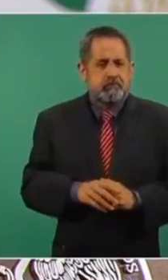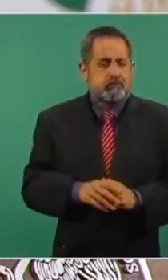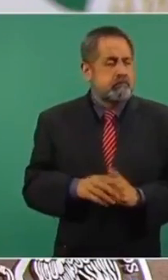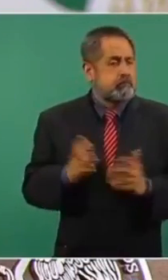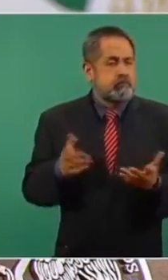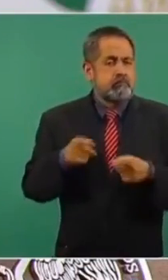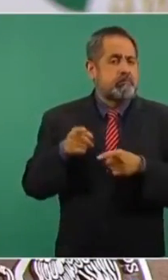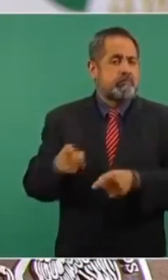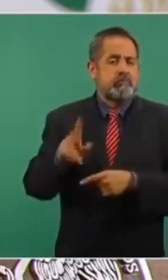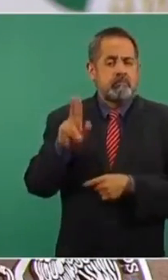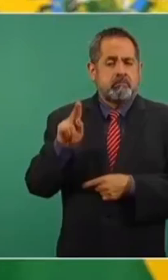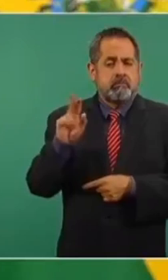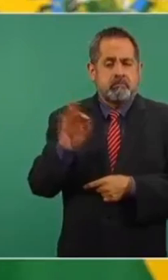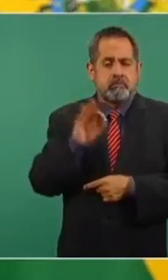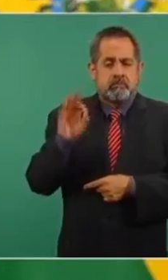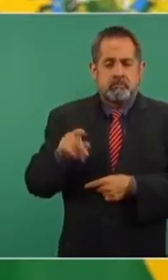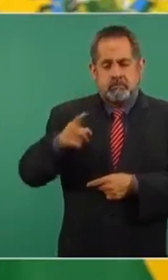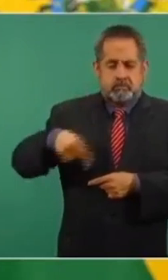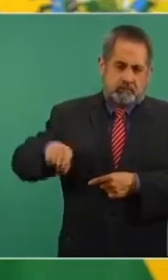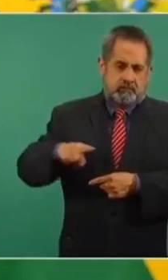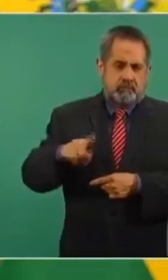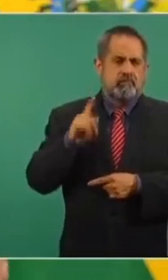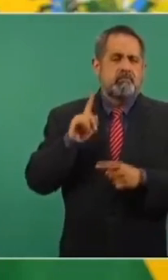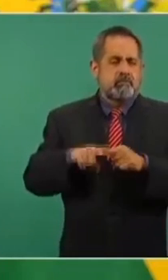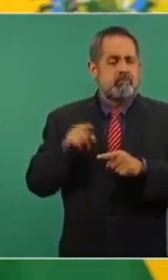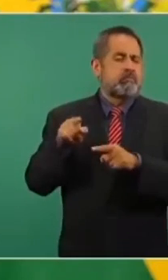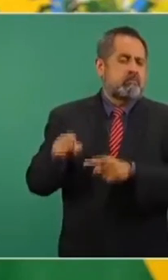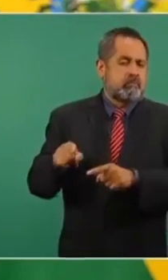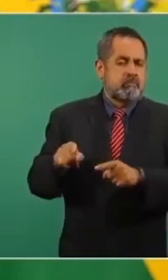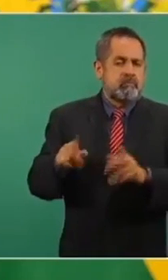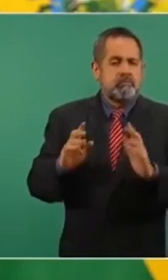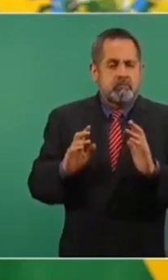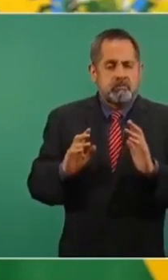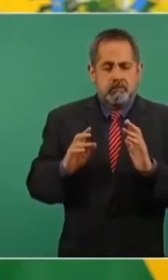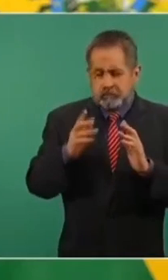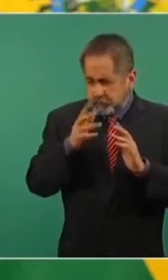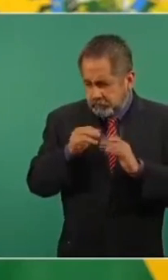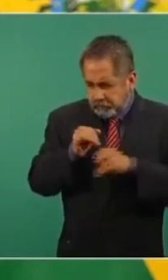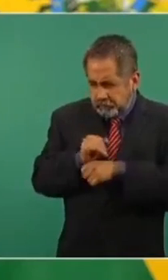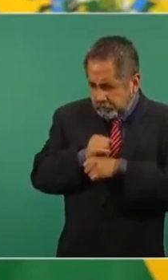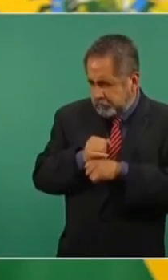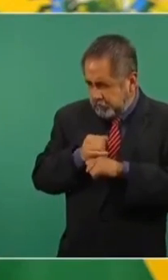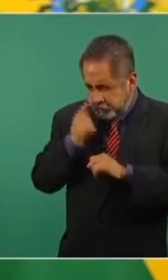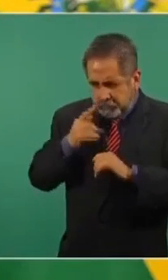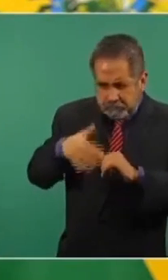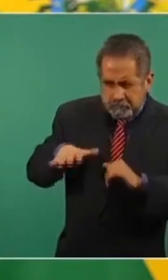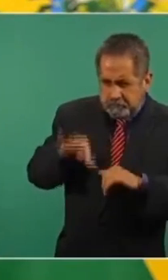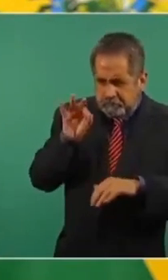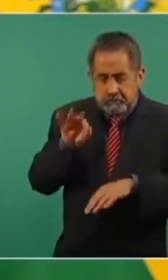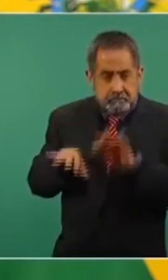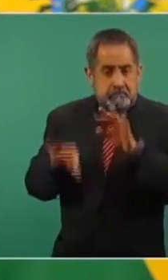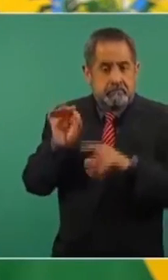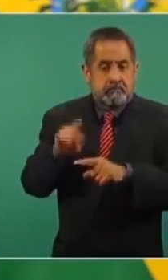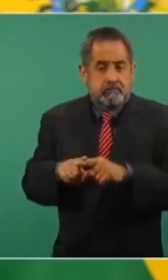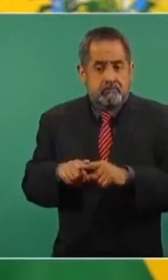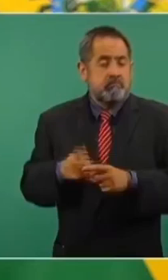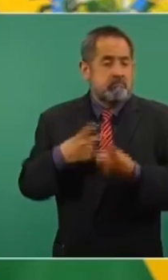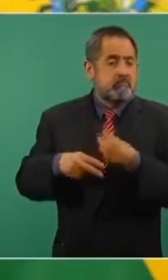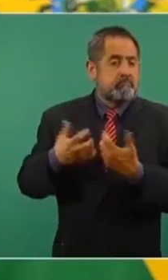pues en ese 80% estamos explorando y produciendo